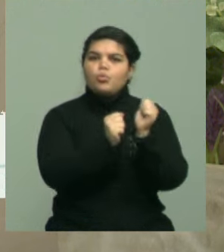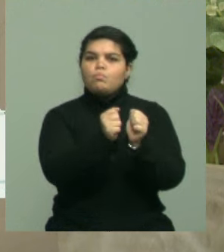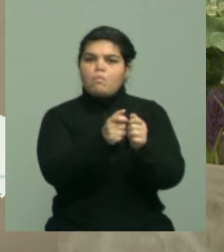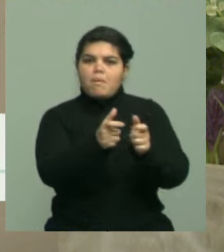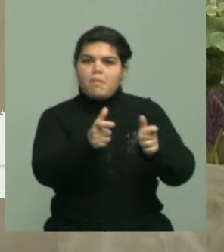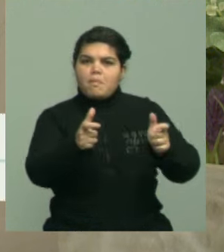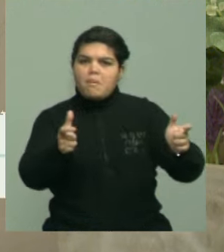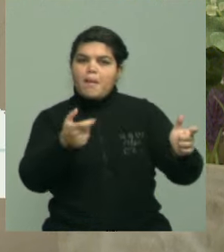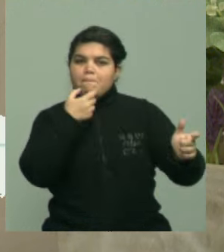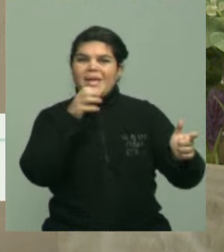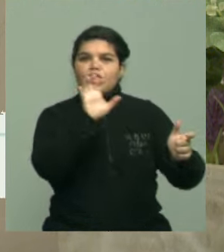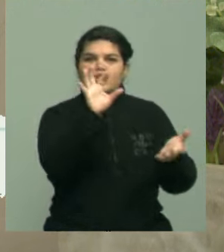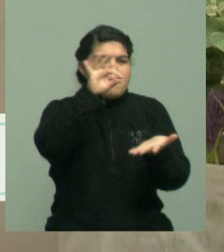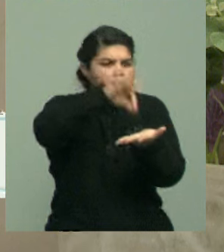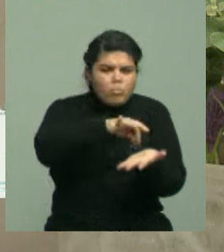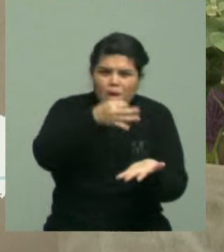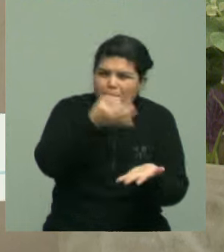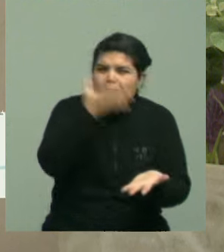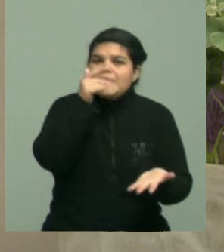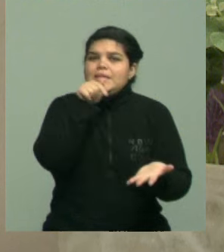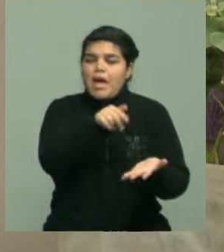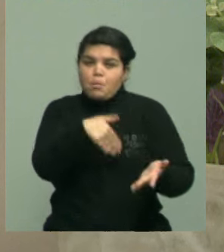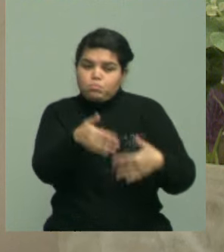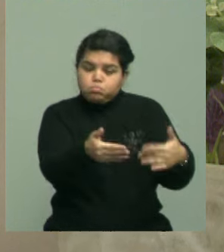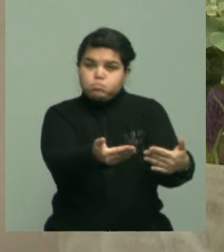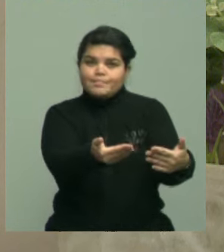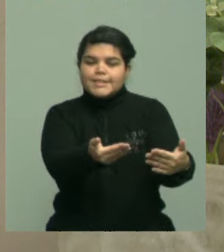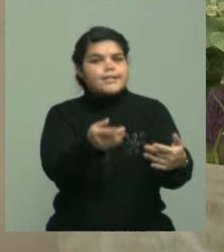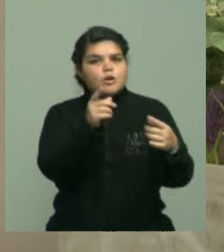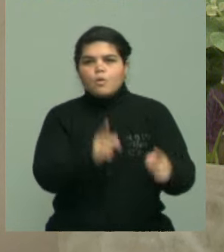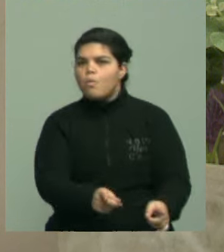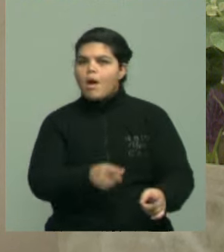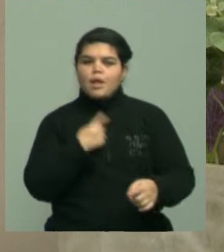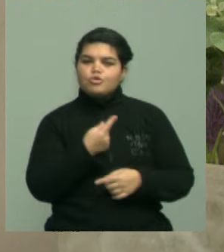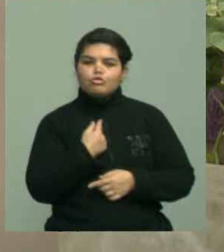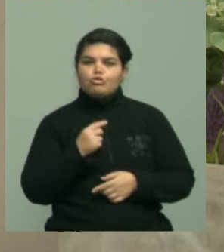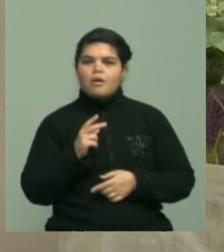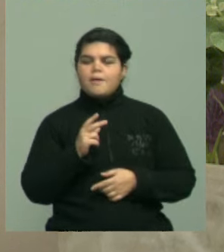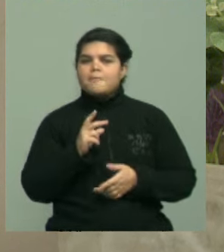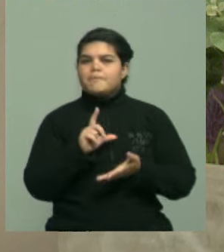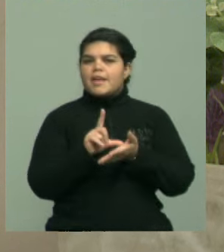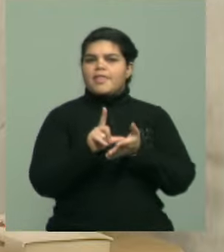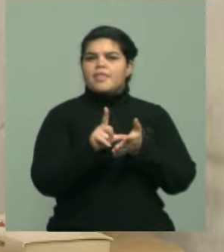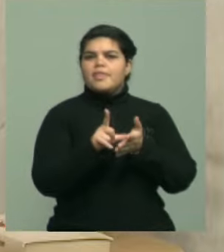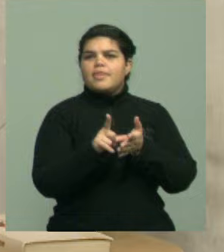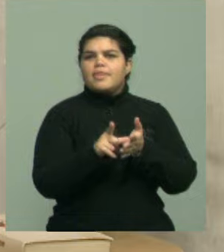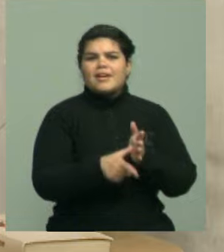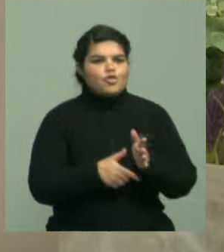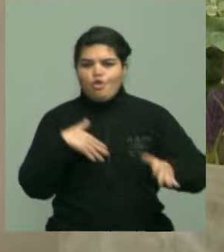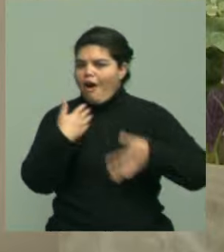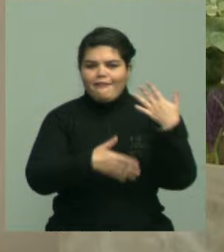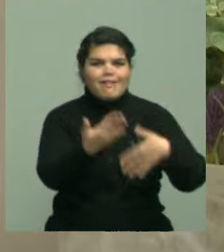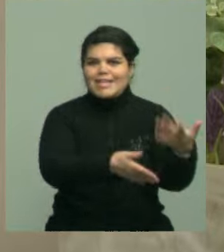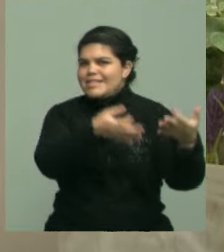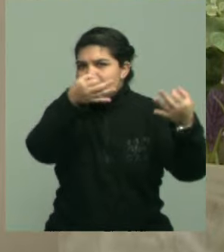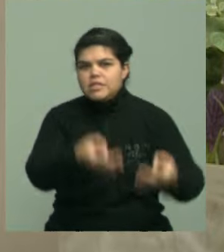Mendoza. Vos decías que nos hemos quedado un poco tal vez como en una especie de stand-by, lo vamos a decir, o en otro